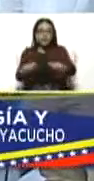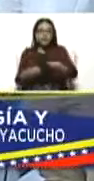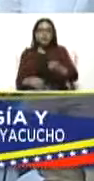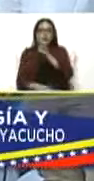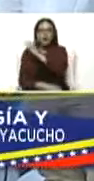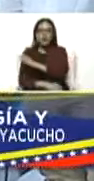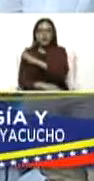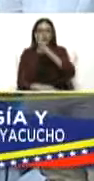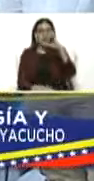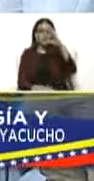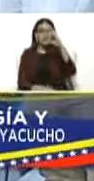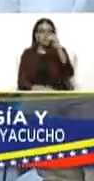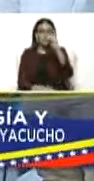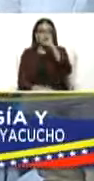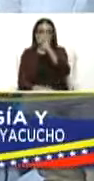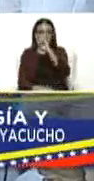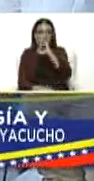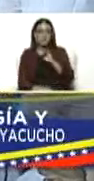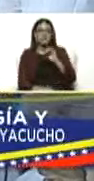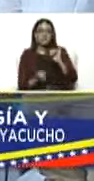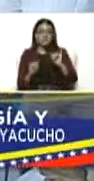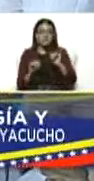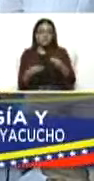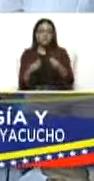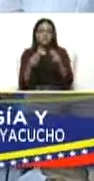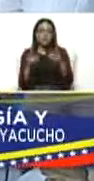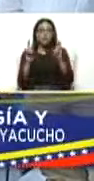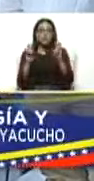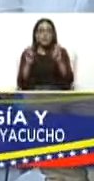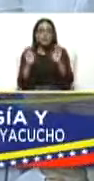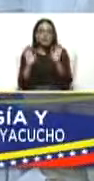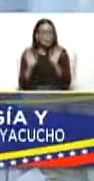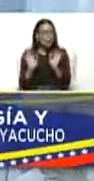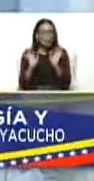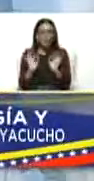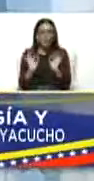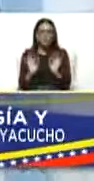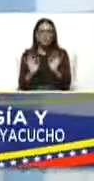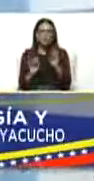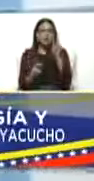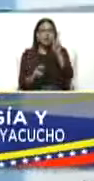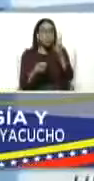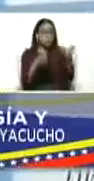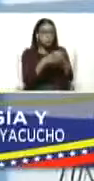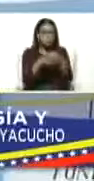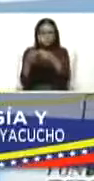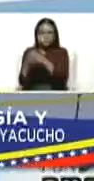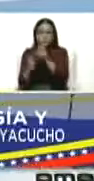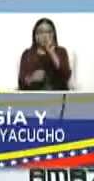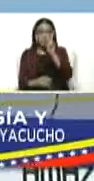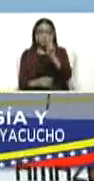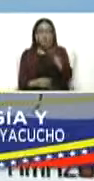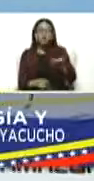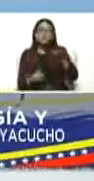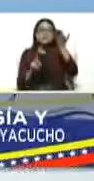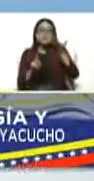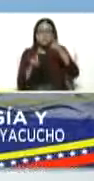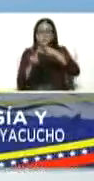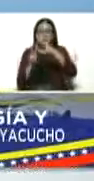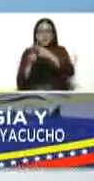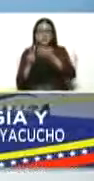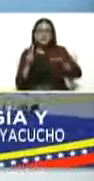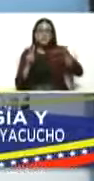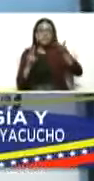María Vargas dos unidades fundamentales para la salud del pueblo